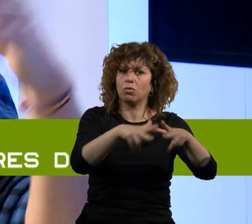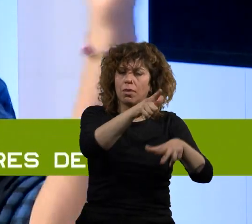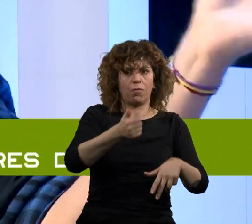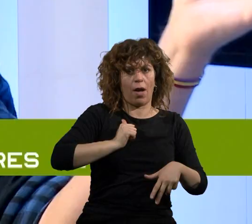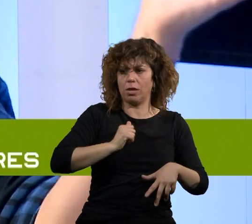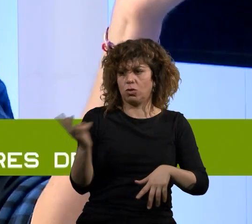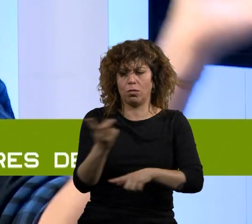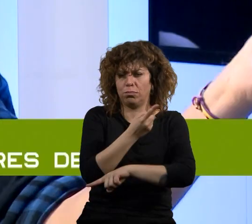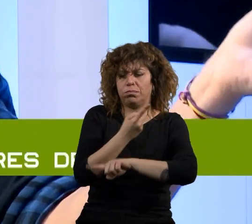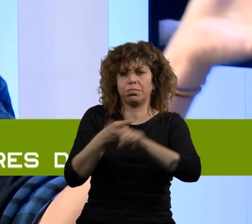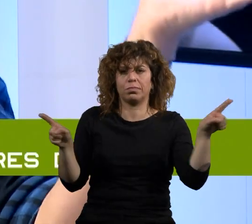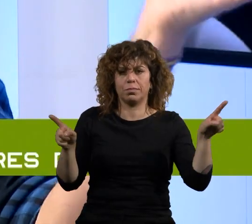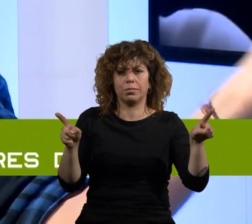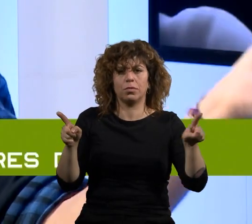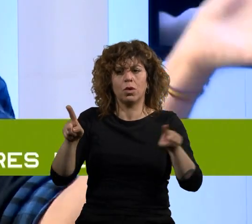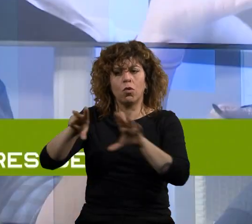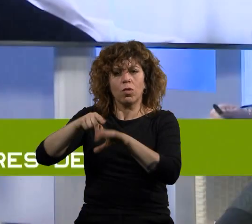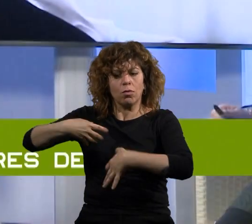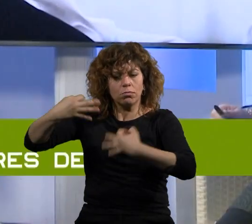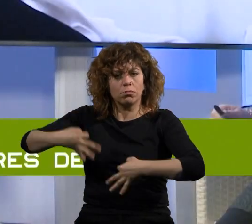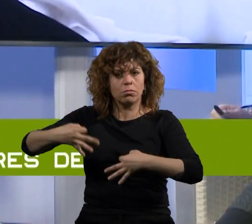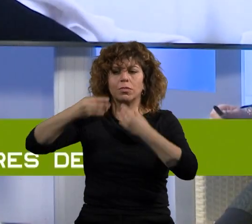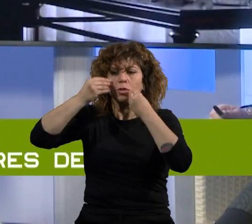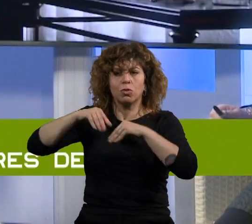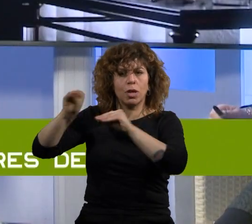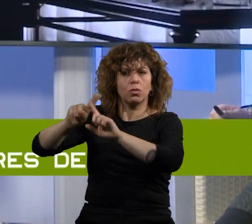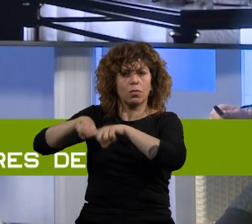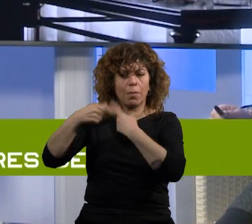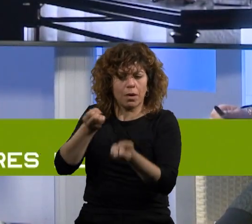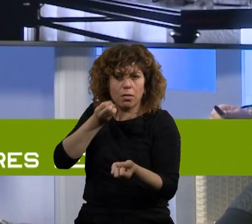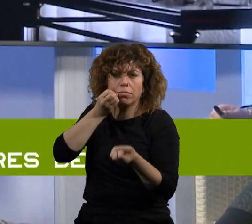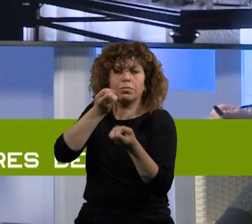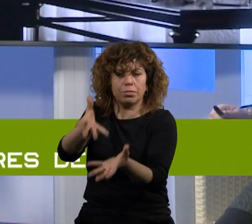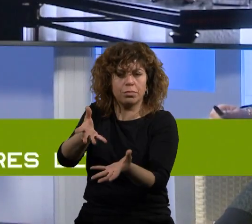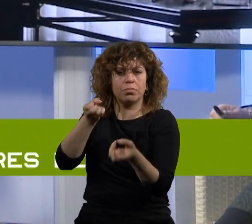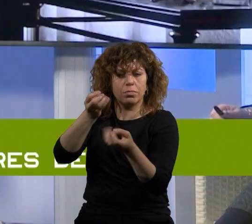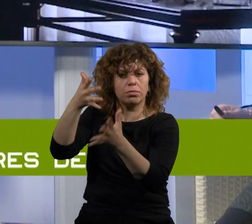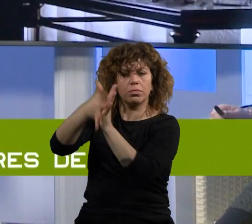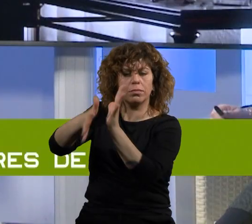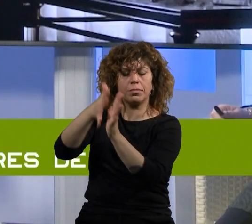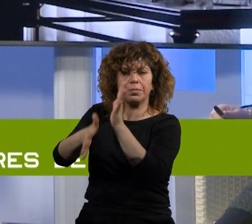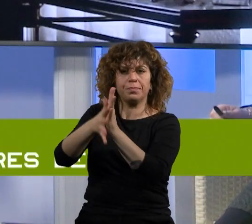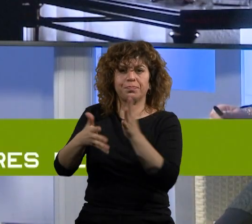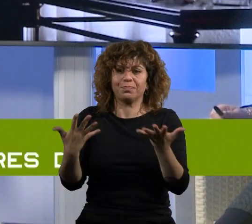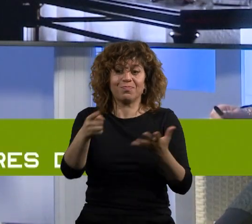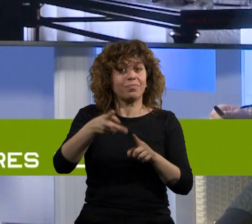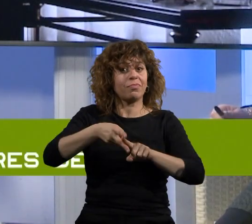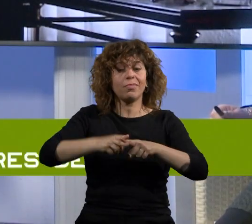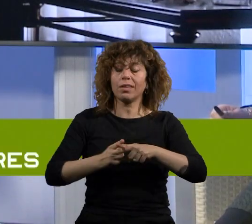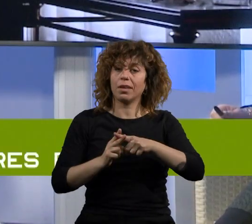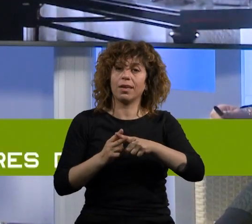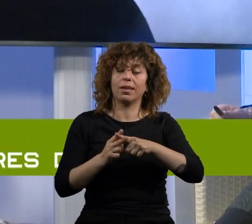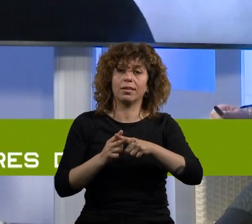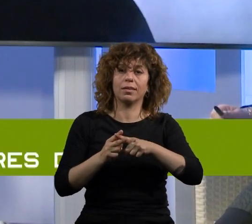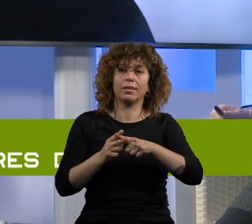falsos, ¿no? Sino vídeos reales que cuentan las historias reales de sus familias, de lo que pasó. Y entonces, pues eso es un taller que hemos creado,